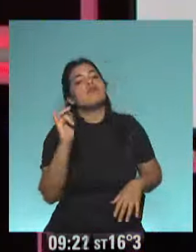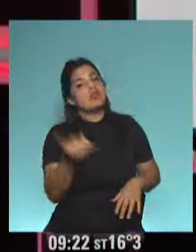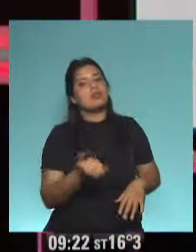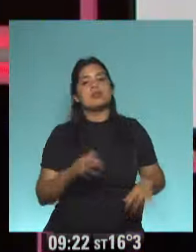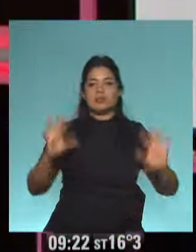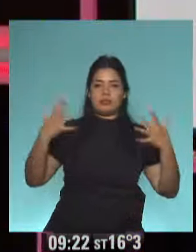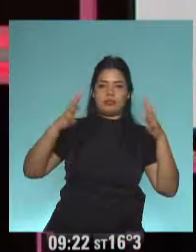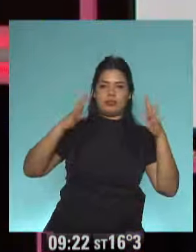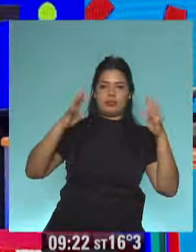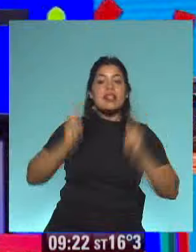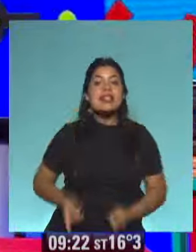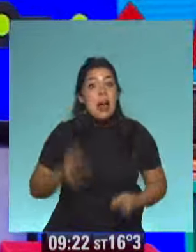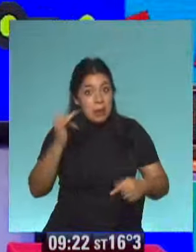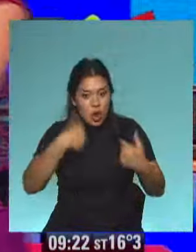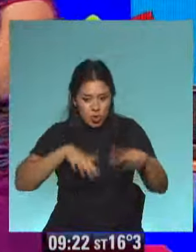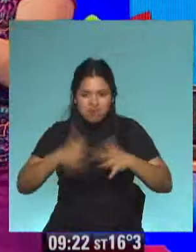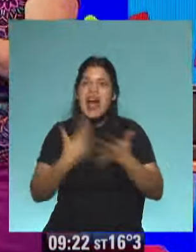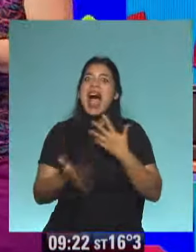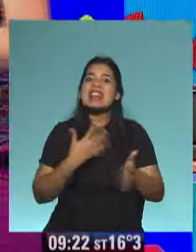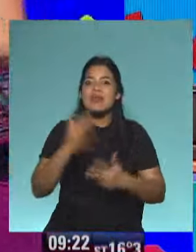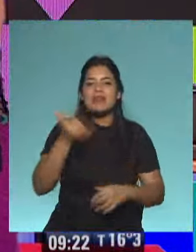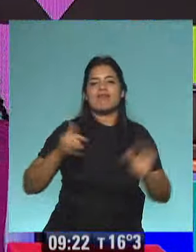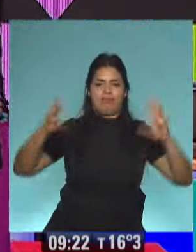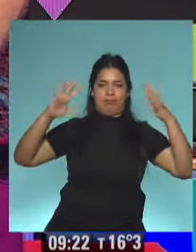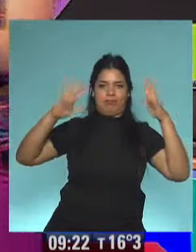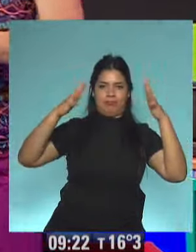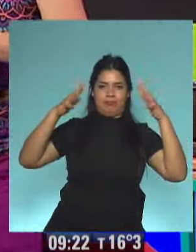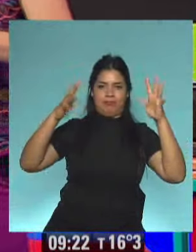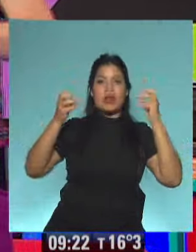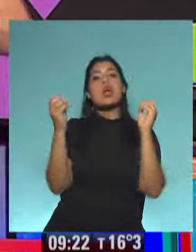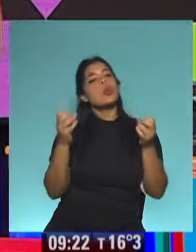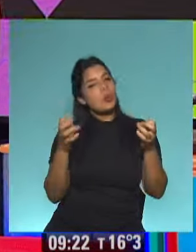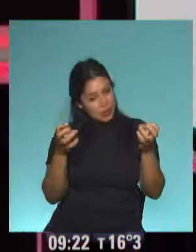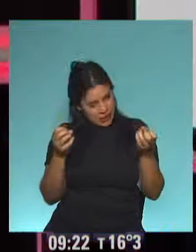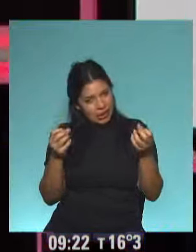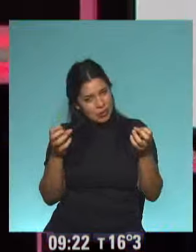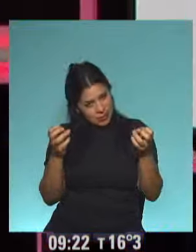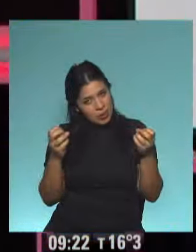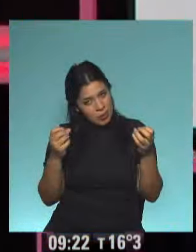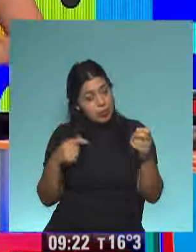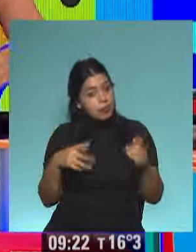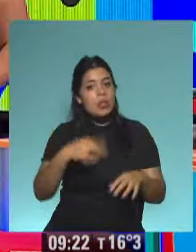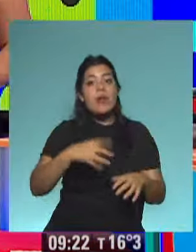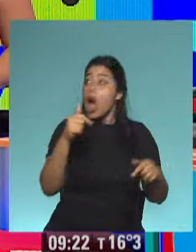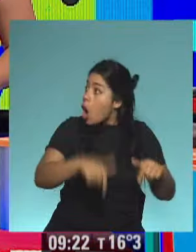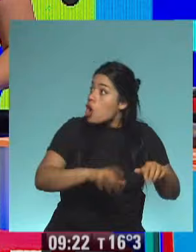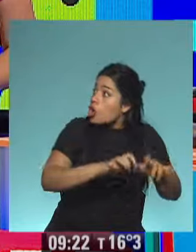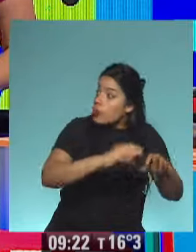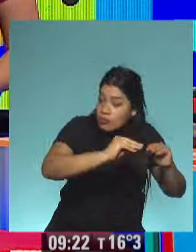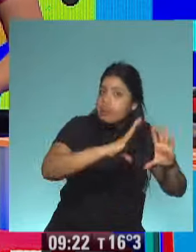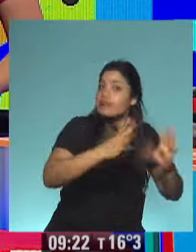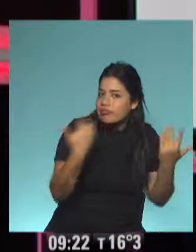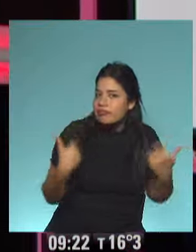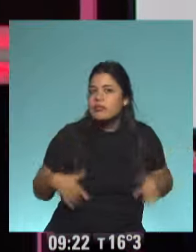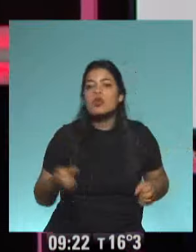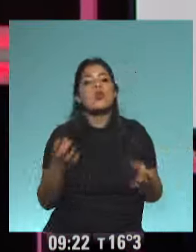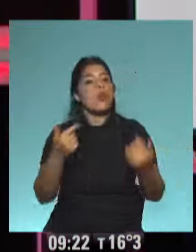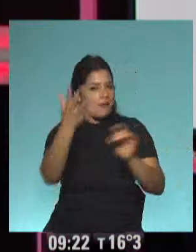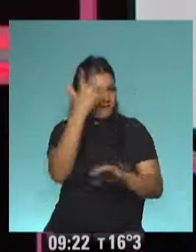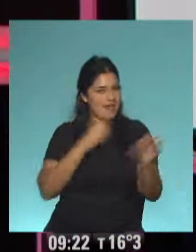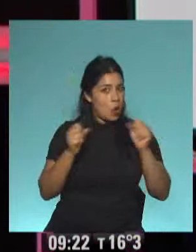que tener manos a la obra. Perfecto. ¡Ay, muy bien! ¿Cómo está entonces? Mirá, tiene que estar... Que esté, está hecho un chiflete. Me encanta, ¿sabes por